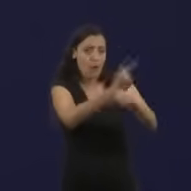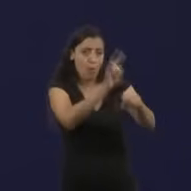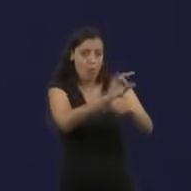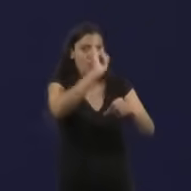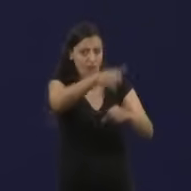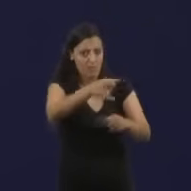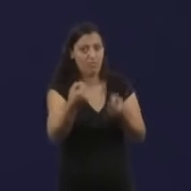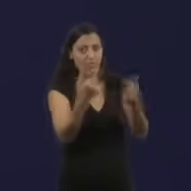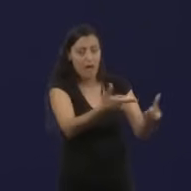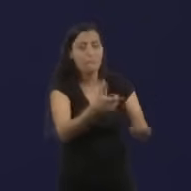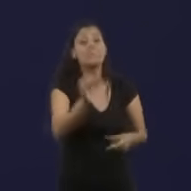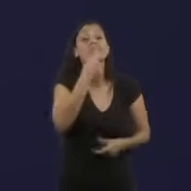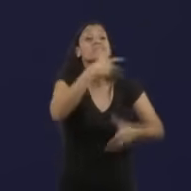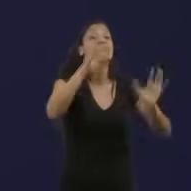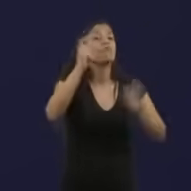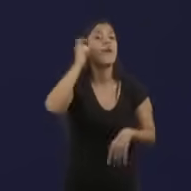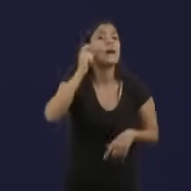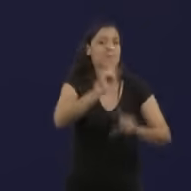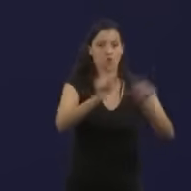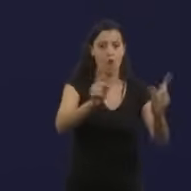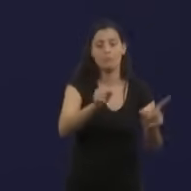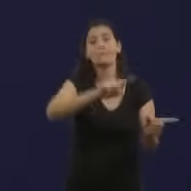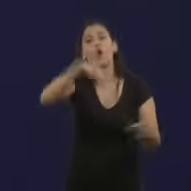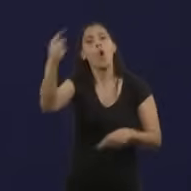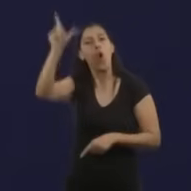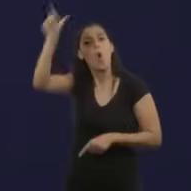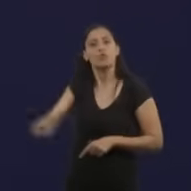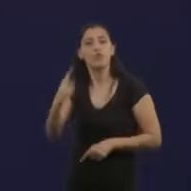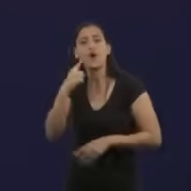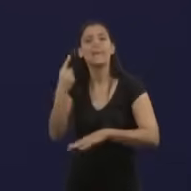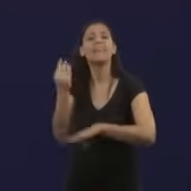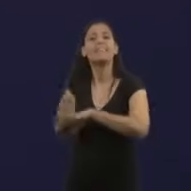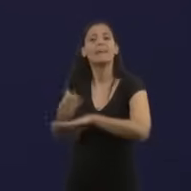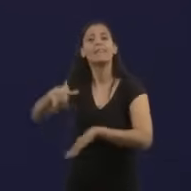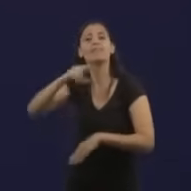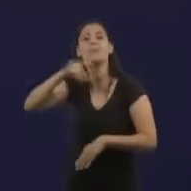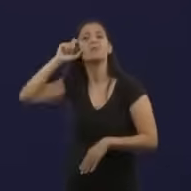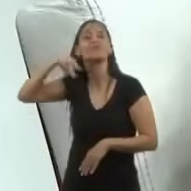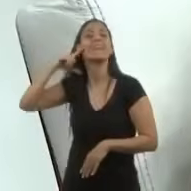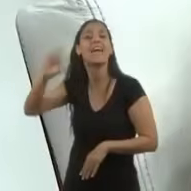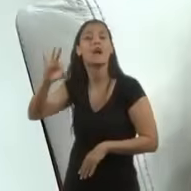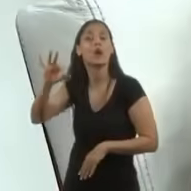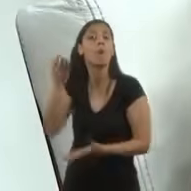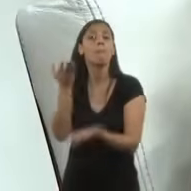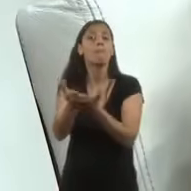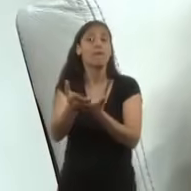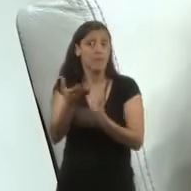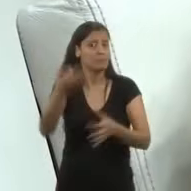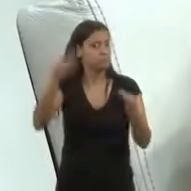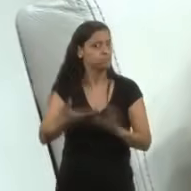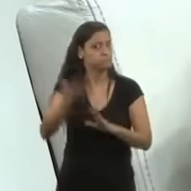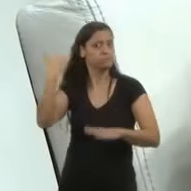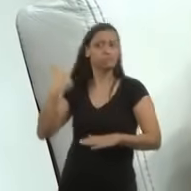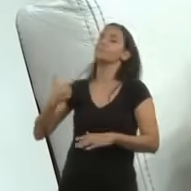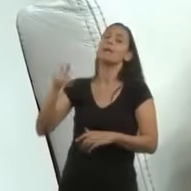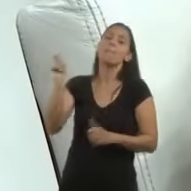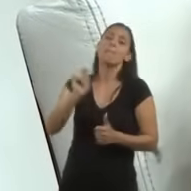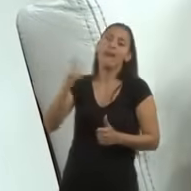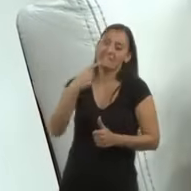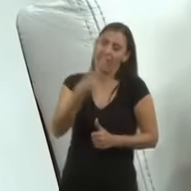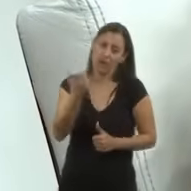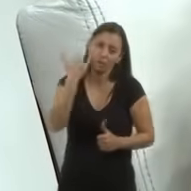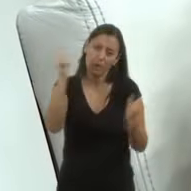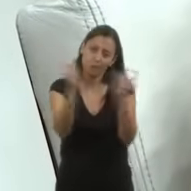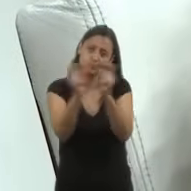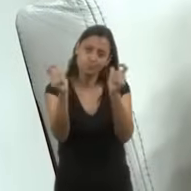en vez del gobernador kiló se fuera el intendente Montenegro el que lo solicitó porque realmente hubo una reunión é lo expresó hace un par de meses